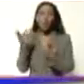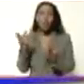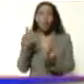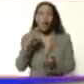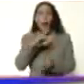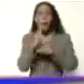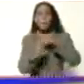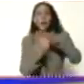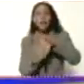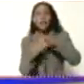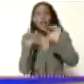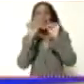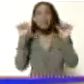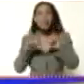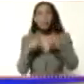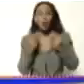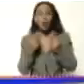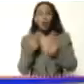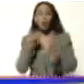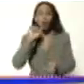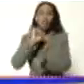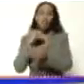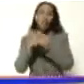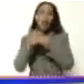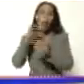base a sistemas económicos esclavistas.